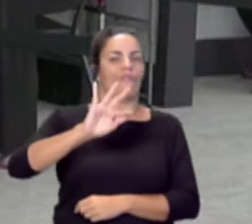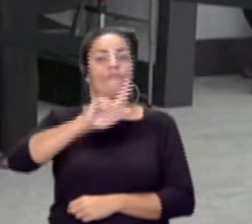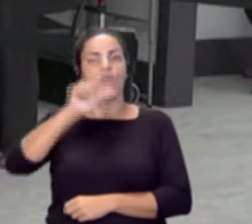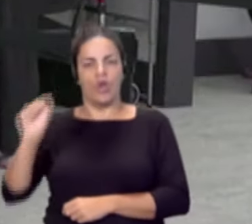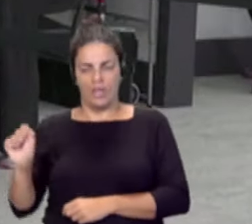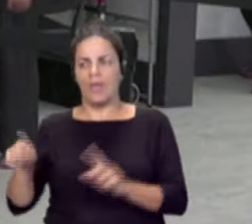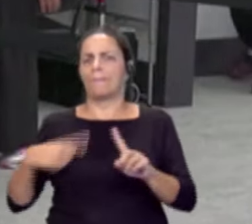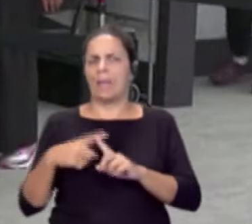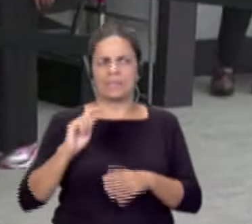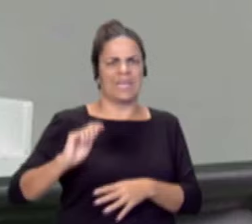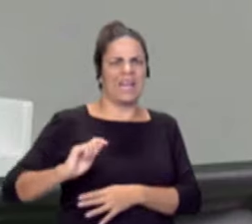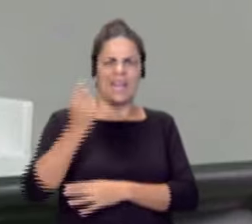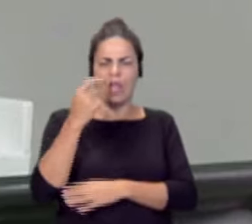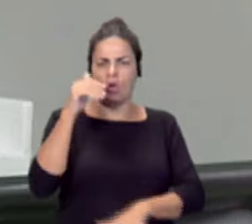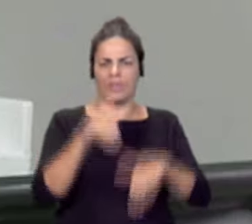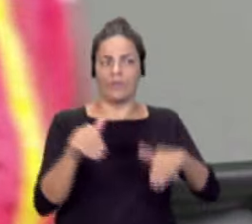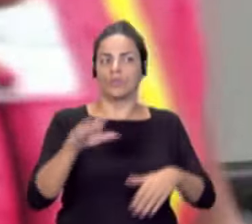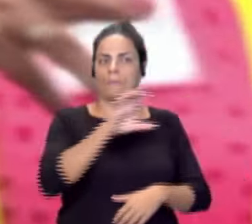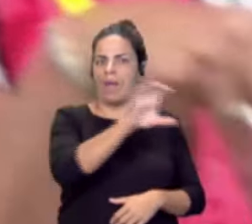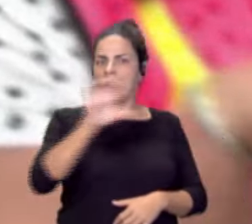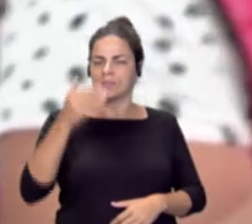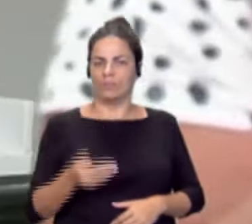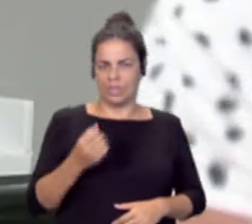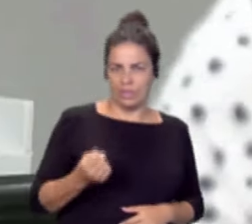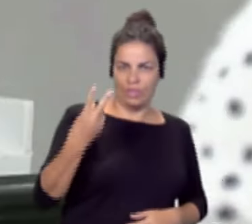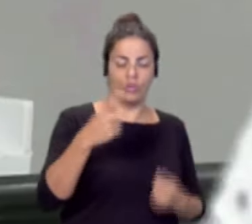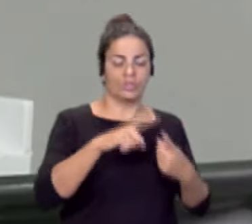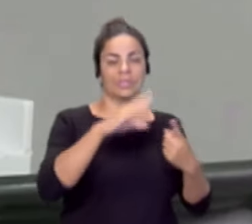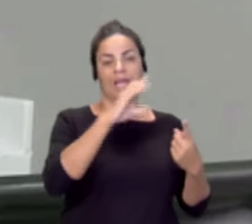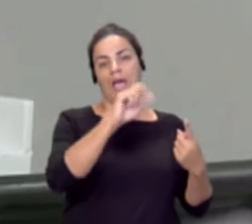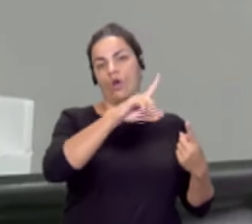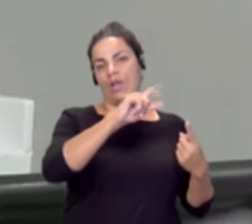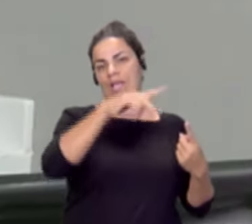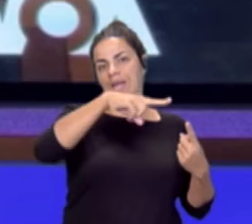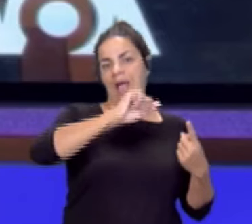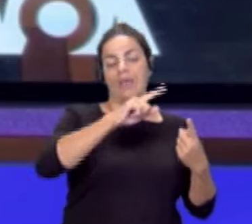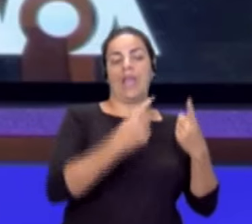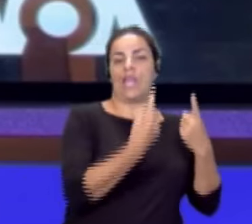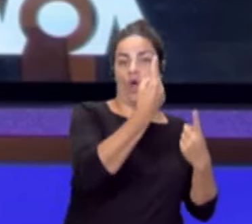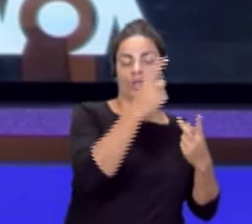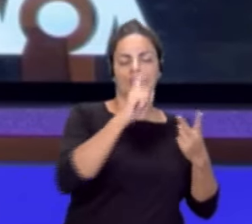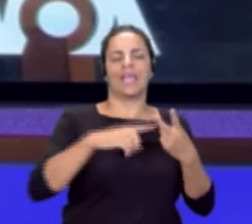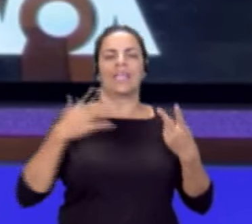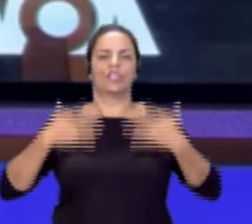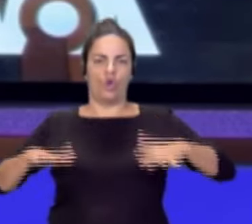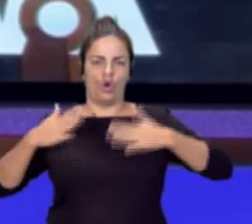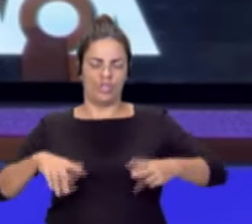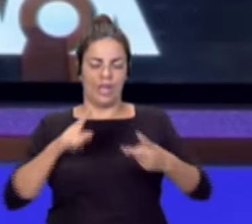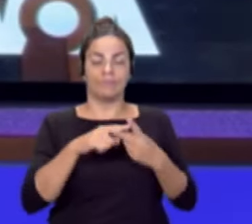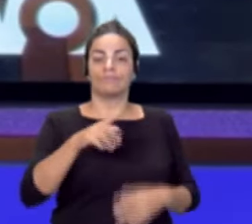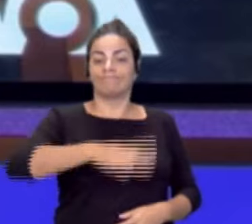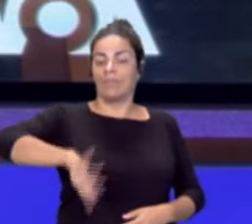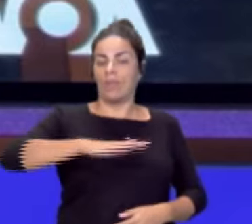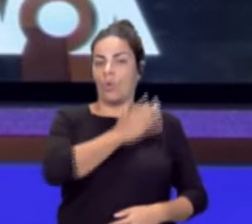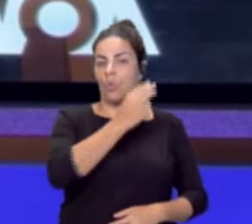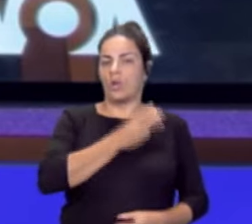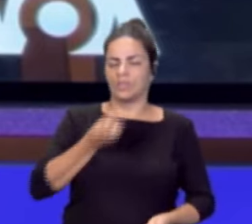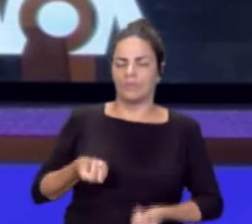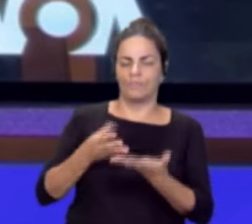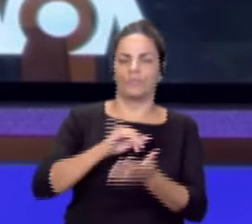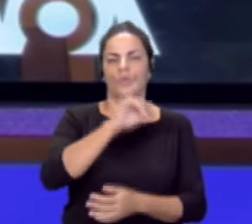votación en 2 estados clave, en Carolina del Norte y en Georgia. Desde Washington, informó Julia Riera, de La